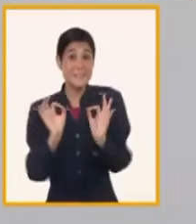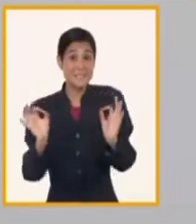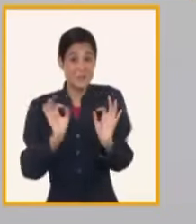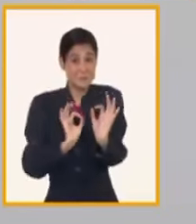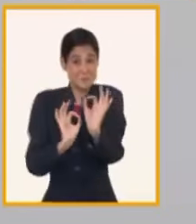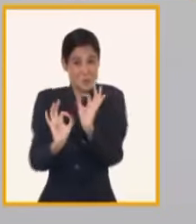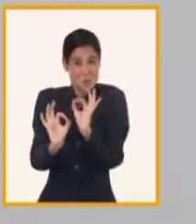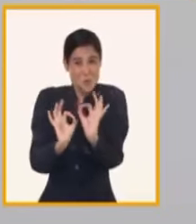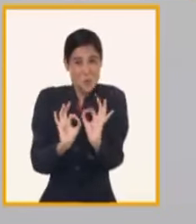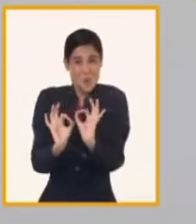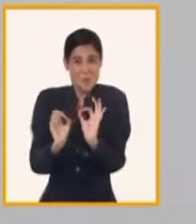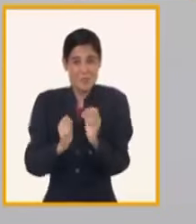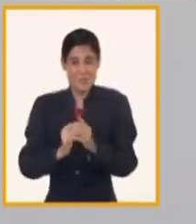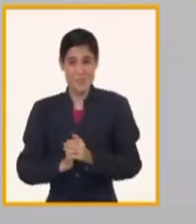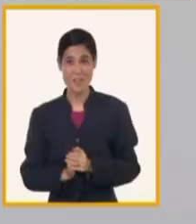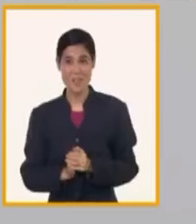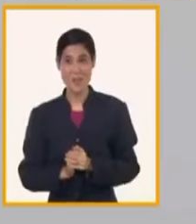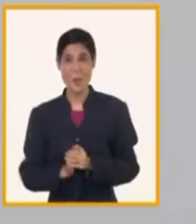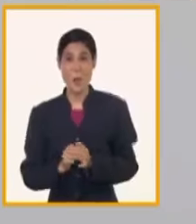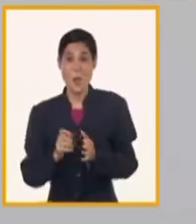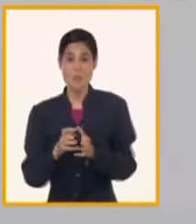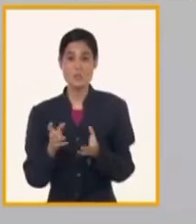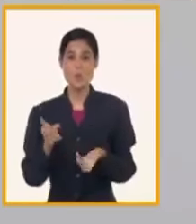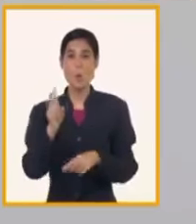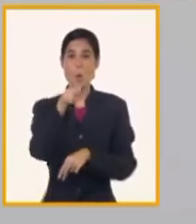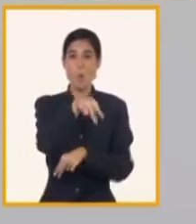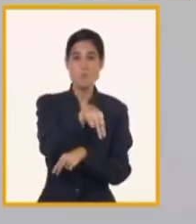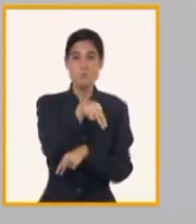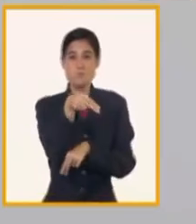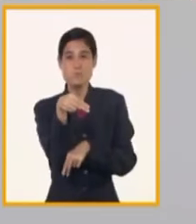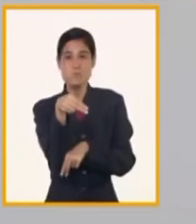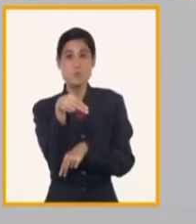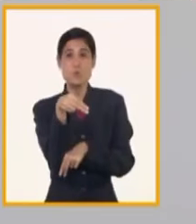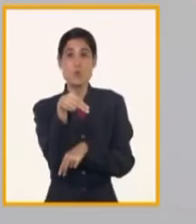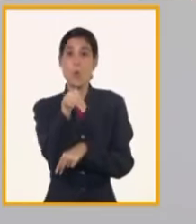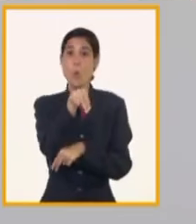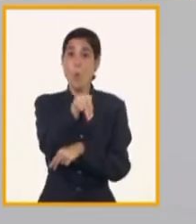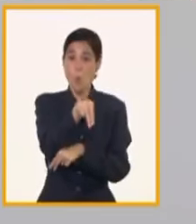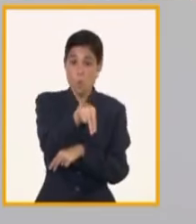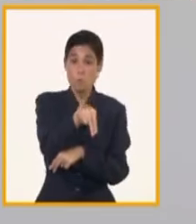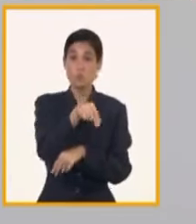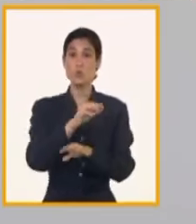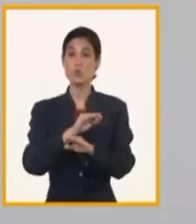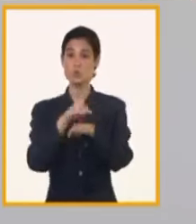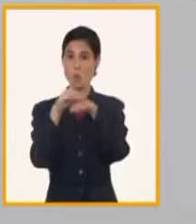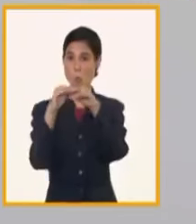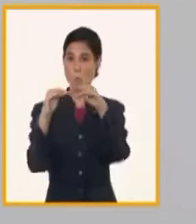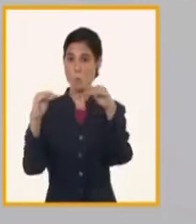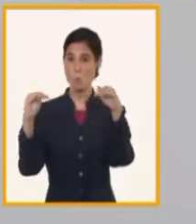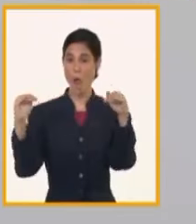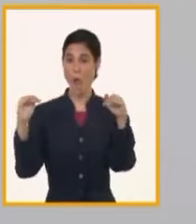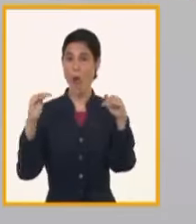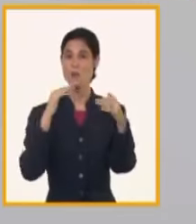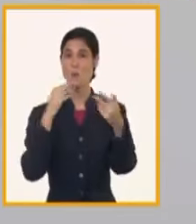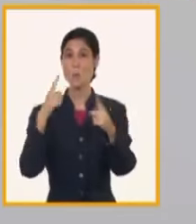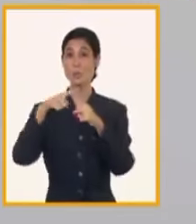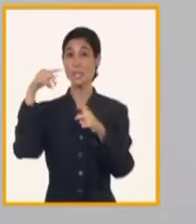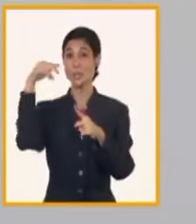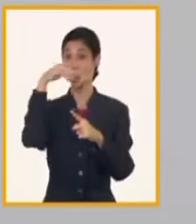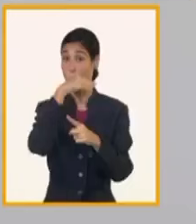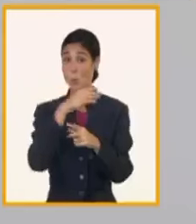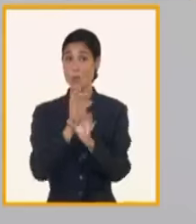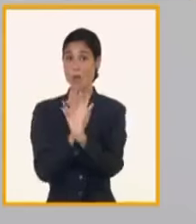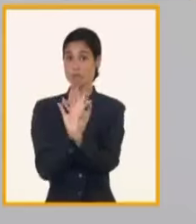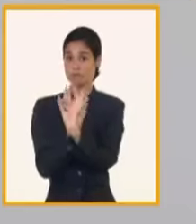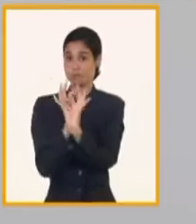porque no se puede bajar desnivelado Eso tiene que ir nivelado ese equipo y hubo que importar unos gatos especializados Bueno ya se bajó